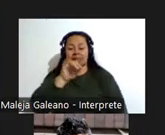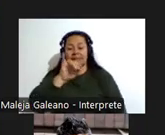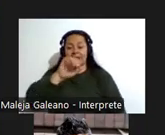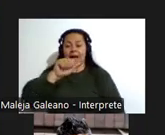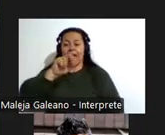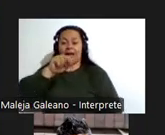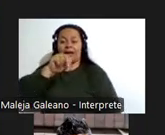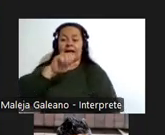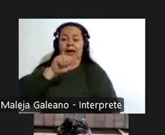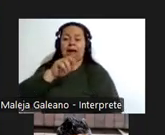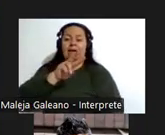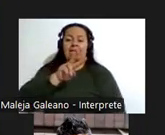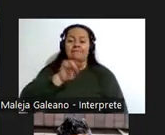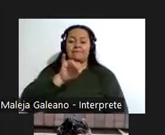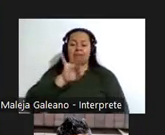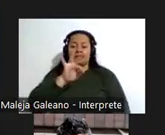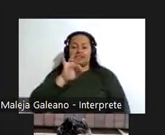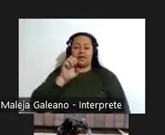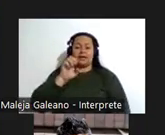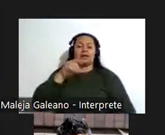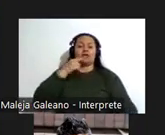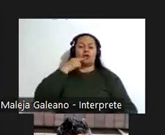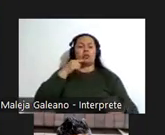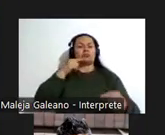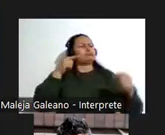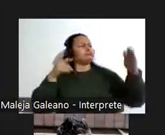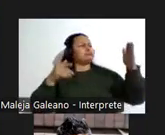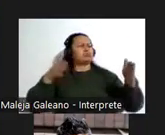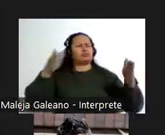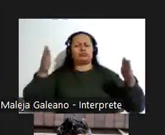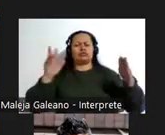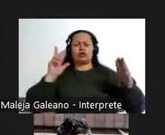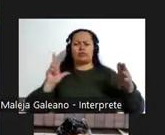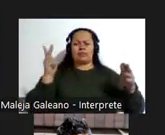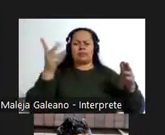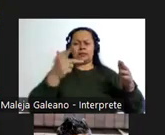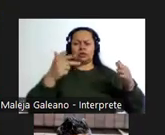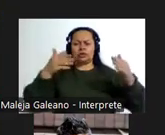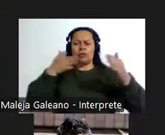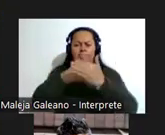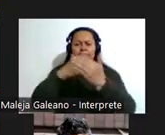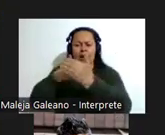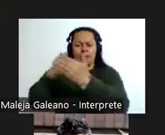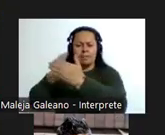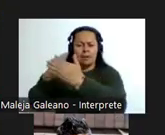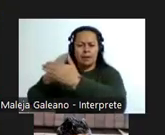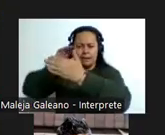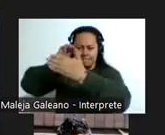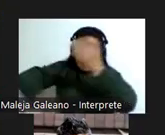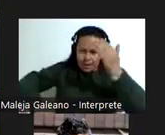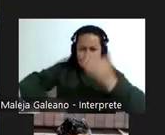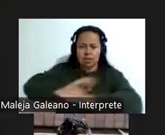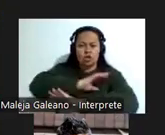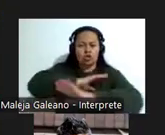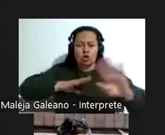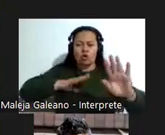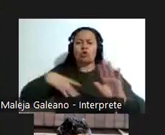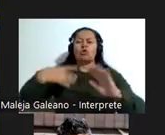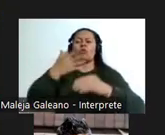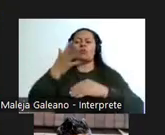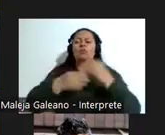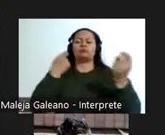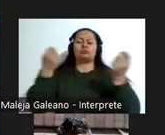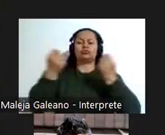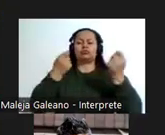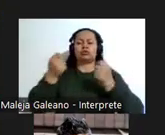con discapacidad que dimensionan las barreras como una cuestión de reto personal y no de discriminación o de opresión.